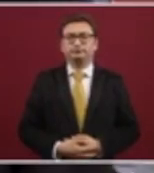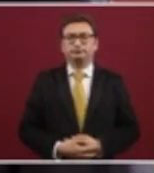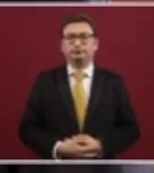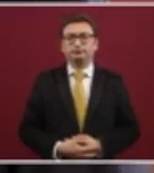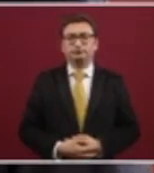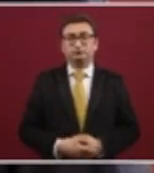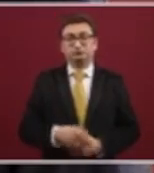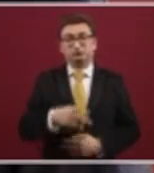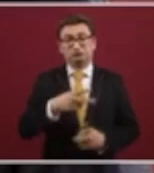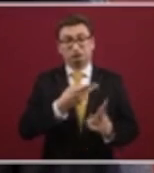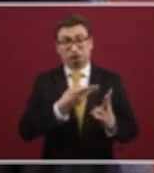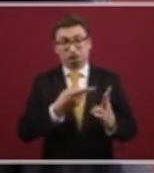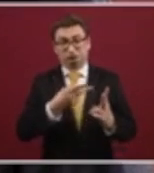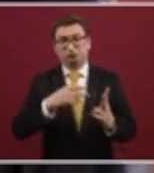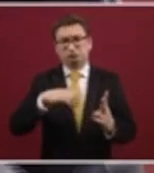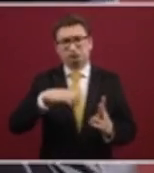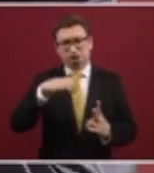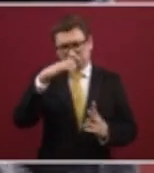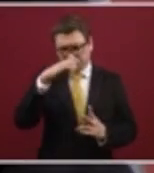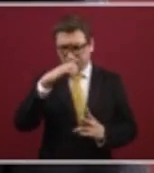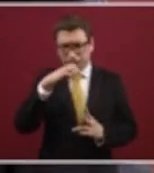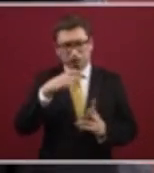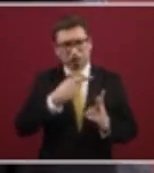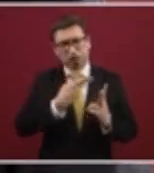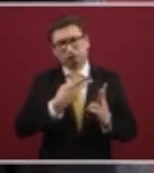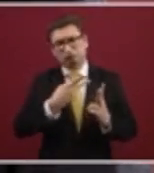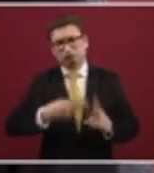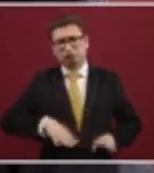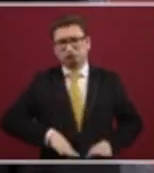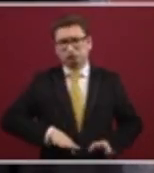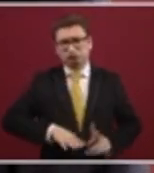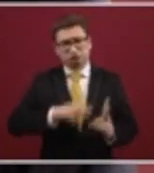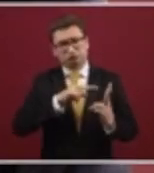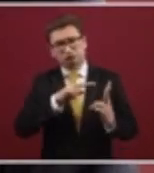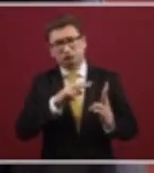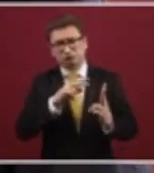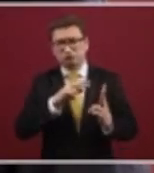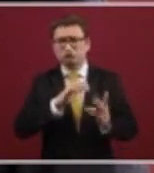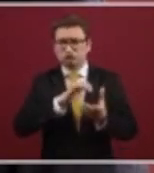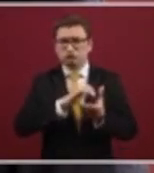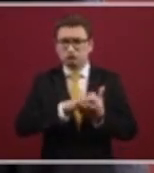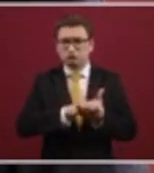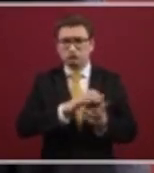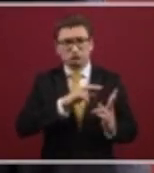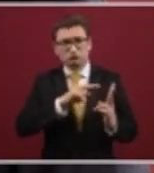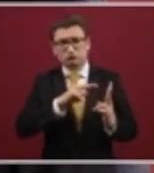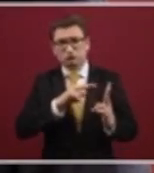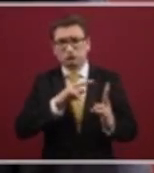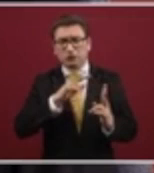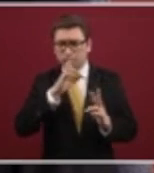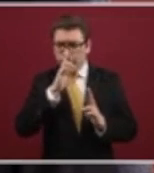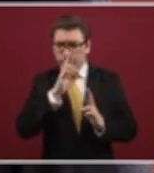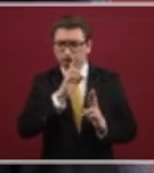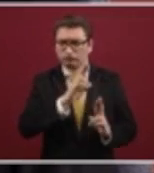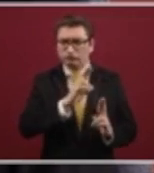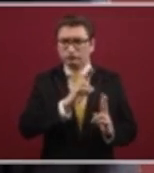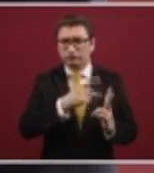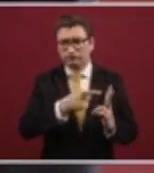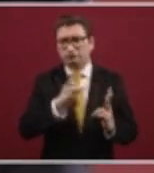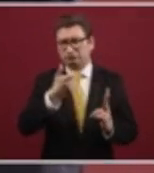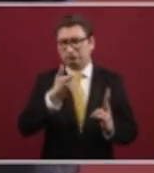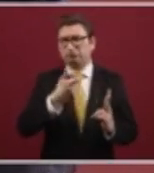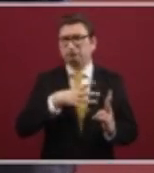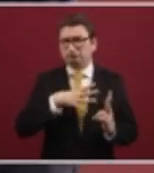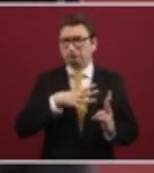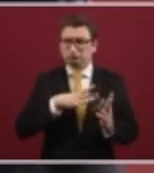Ancianos respetables, una pareja, ya tiene, ¿sí?, pues